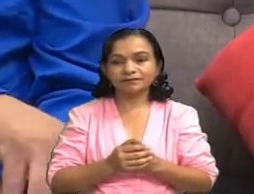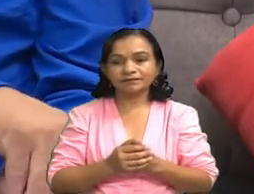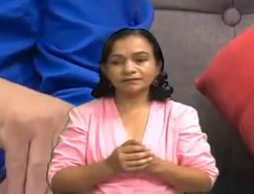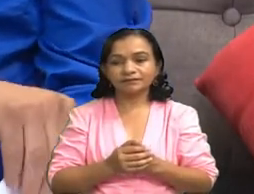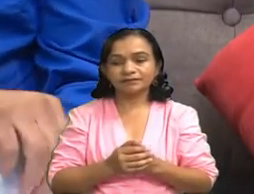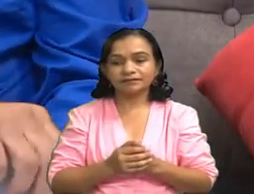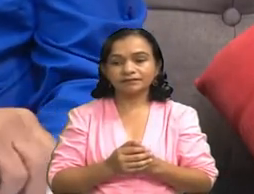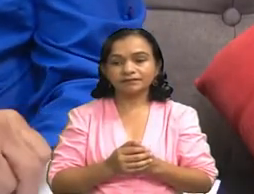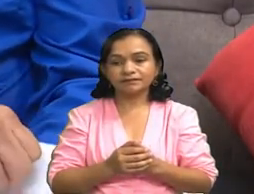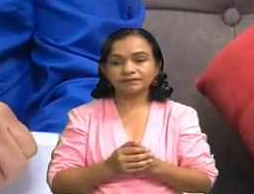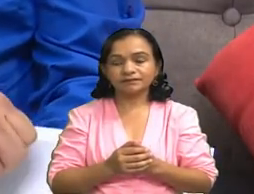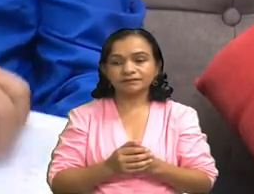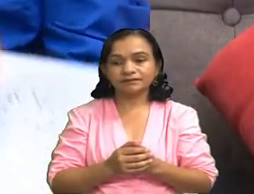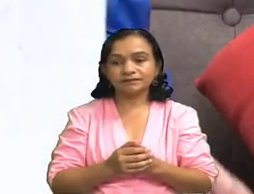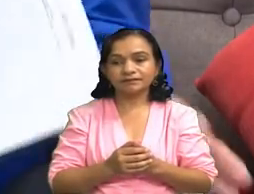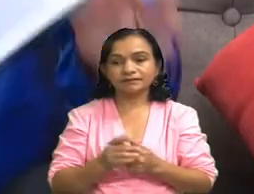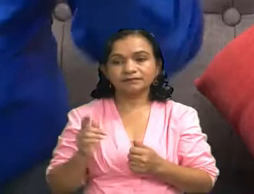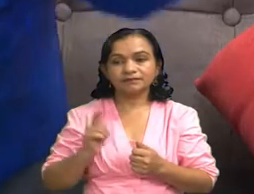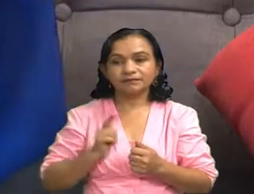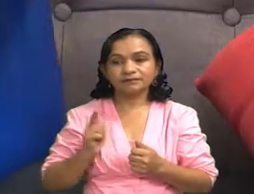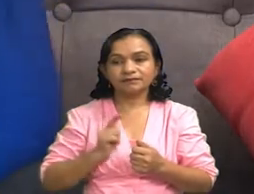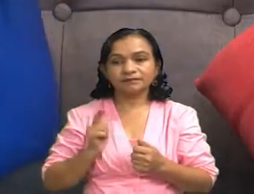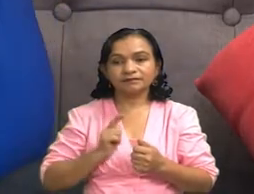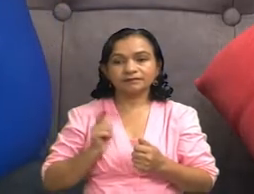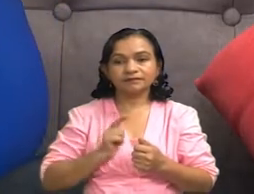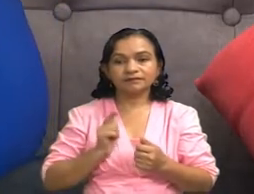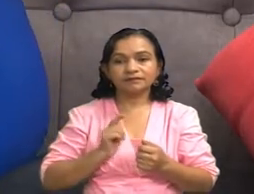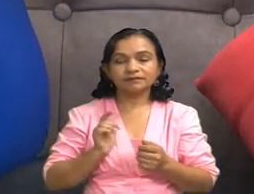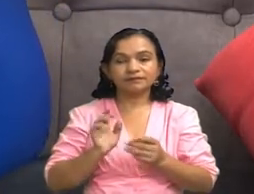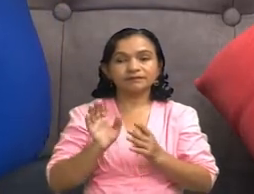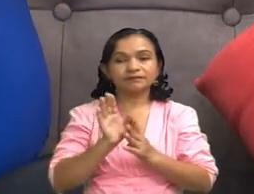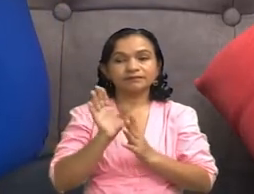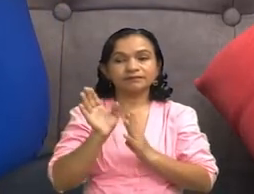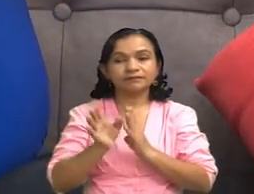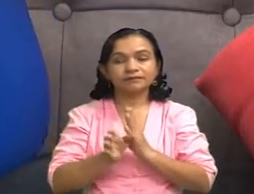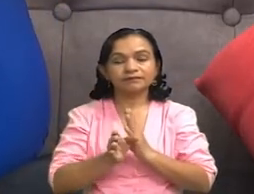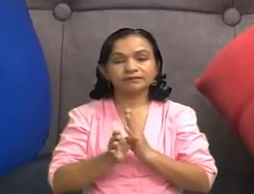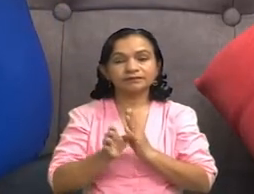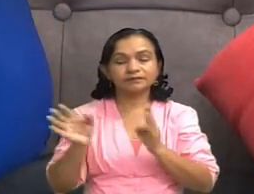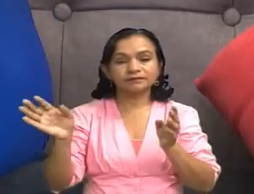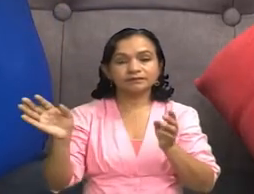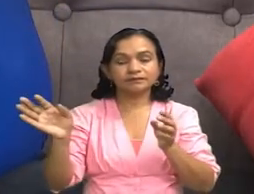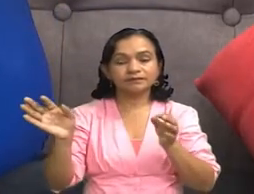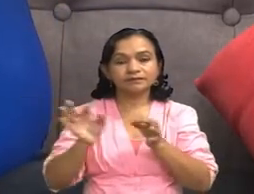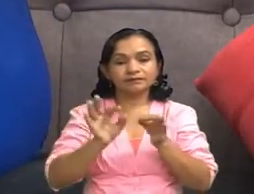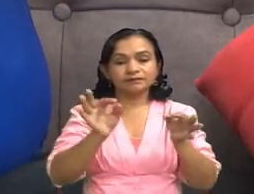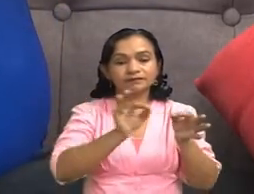Aquí tenemos la cantidad de fincas